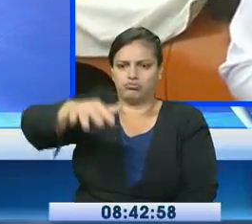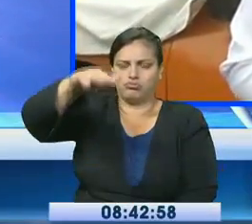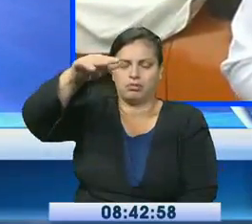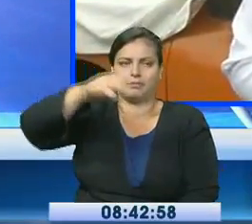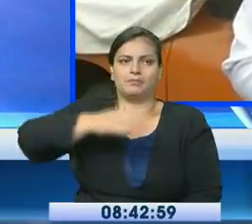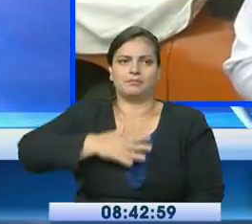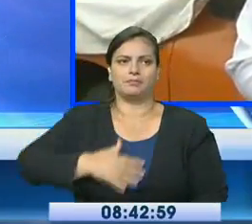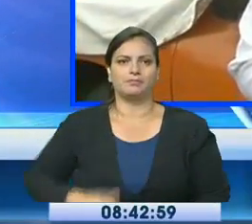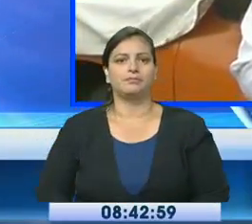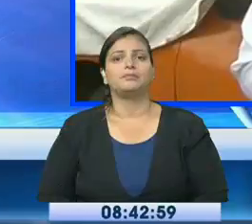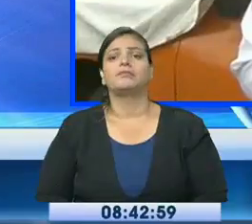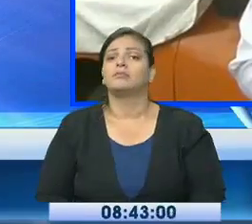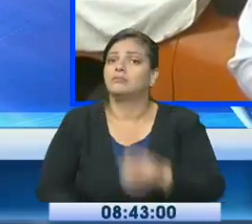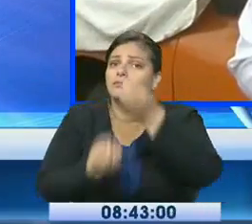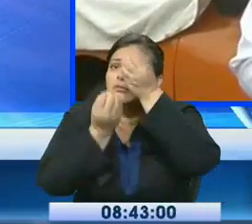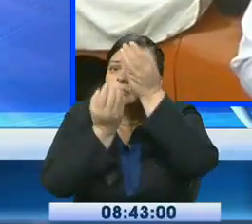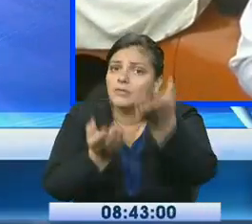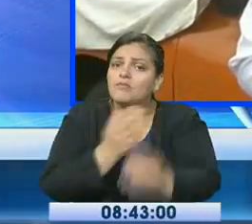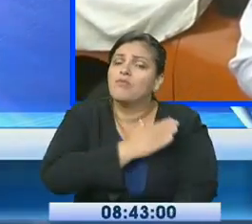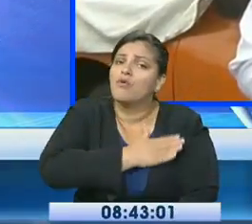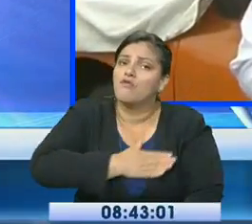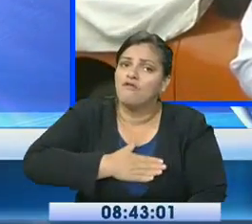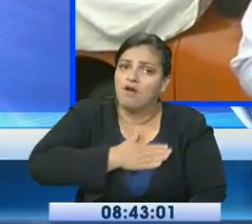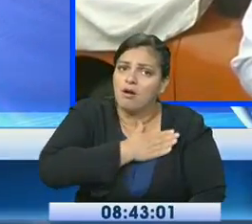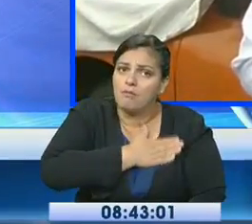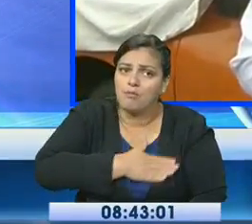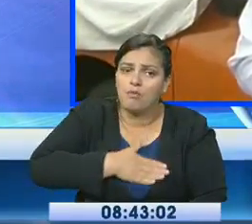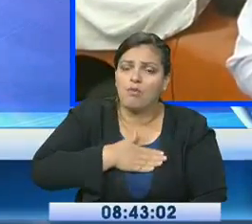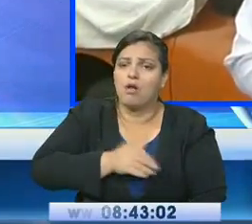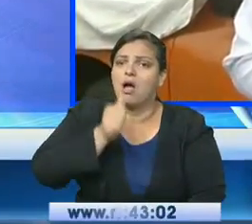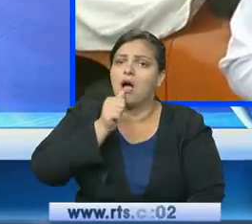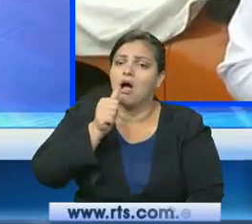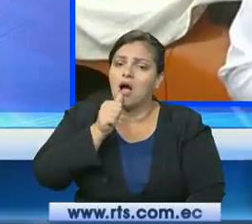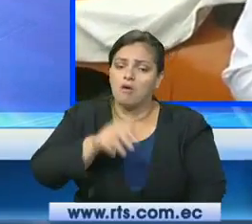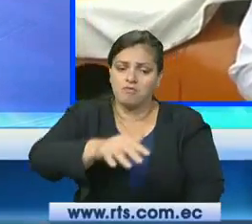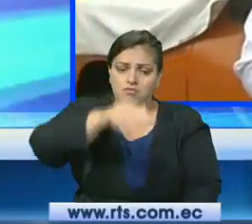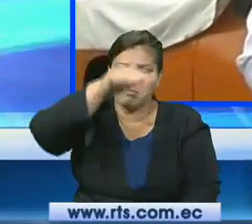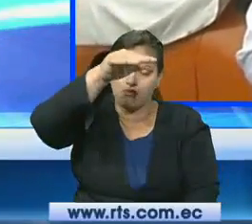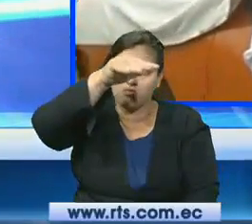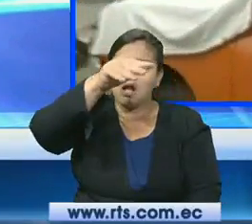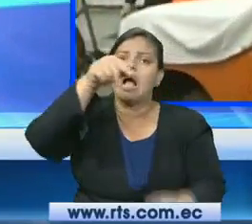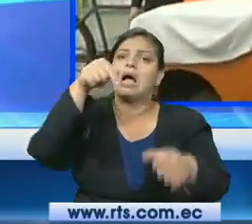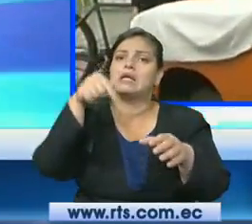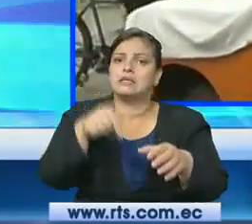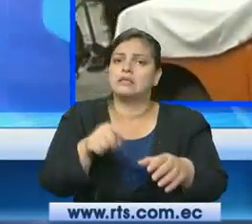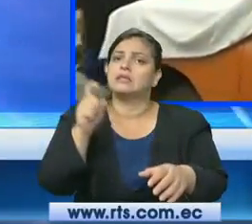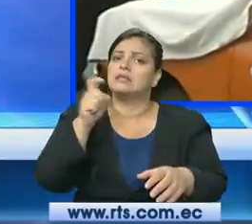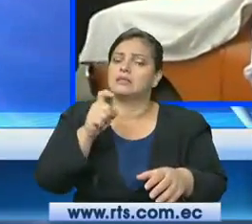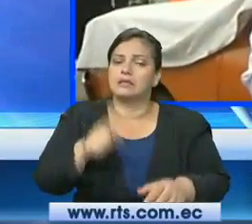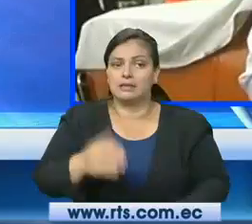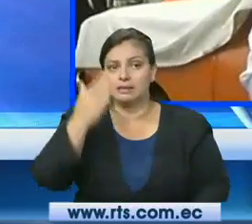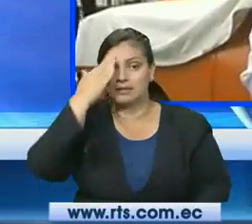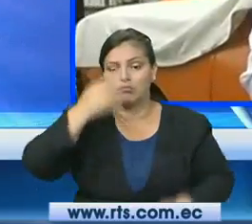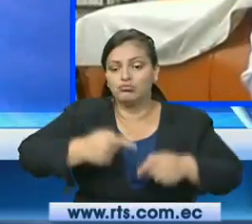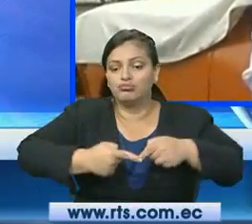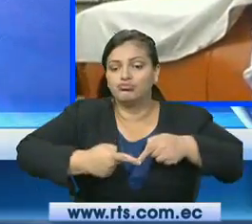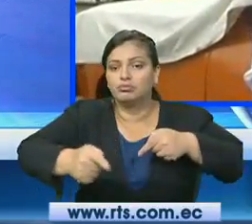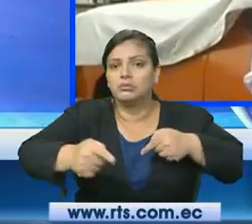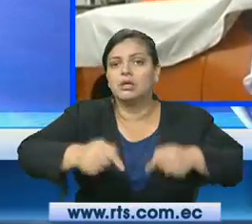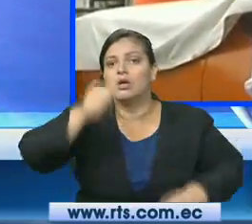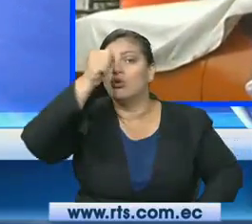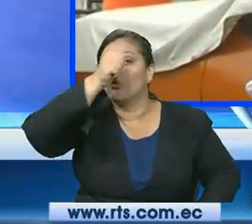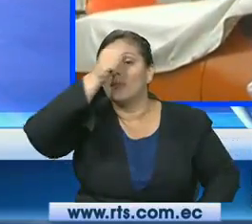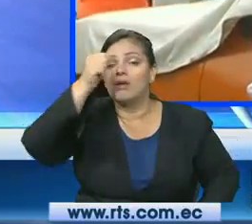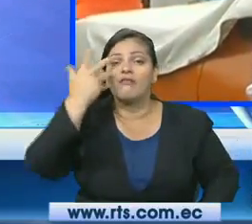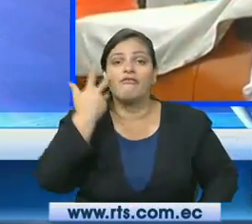que aún no se ha abastecido del agua potable, pues que lo hagan lo más pronto posible, porque hay que recordar, como dijo Charlie bien claro, que este